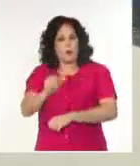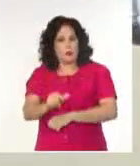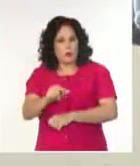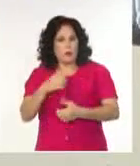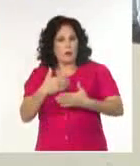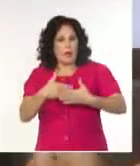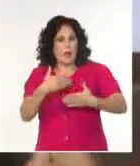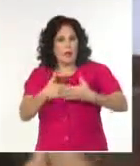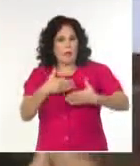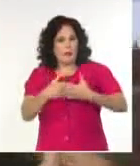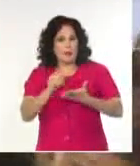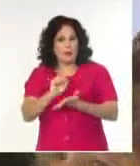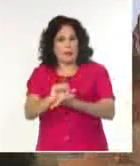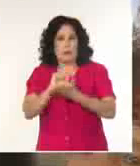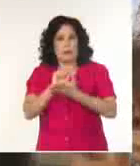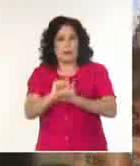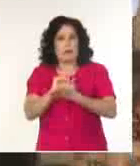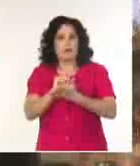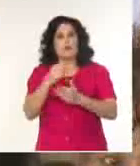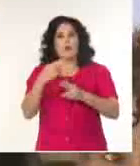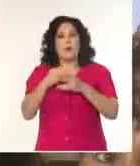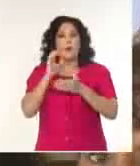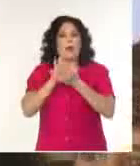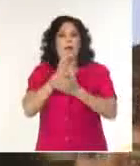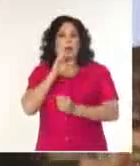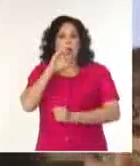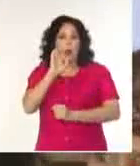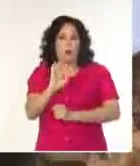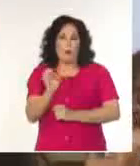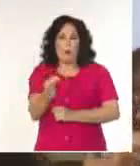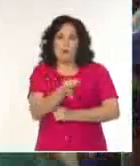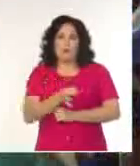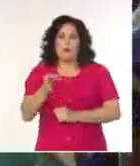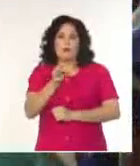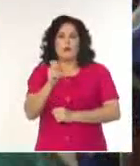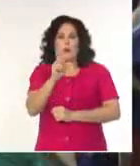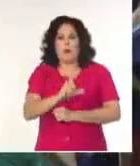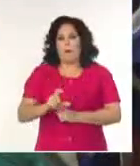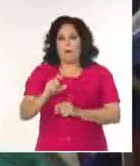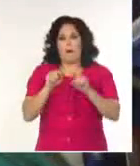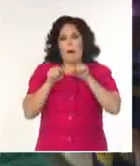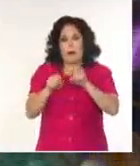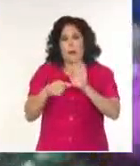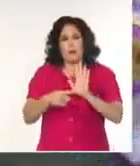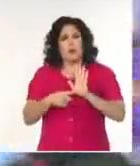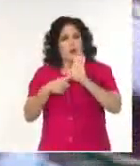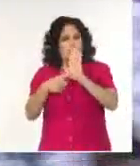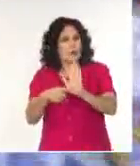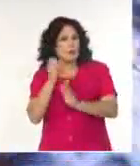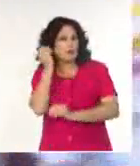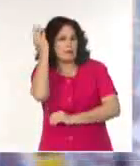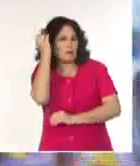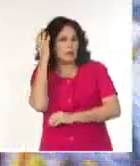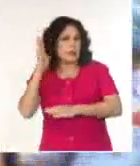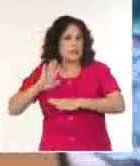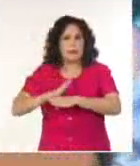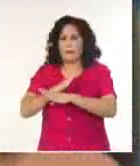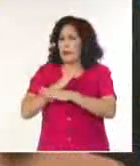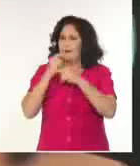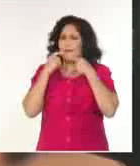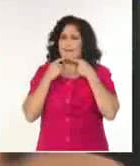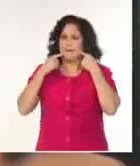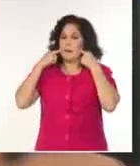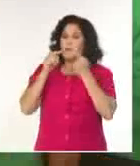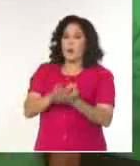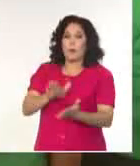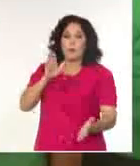de Créditos y Servicios Emilio Capestani del municipio de Cabaiguán. Una demostración de iniciativas, alegría y compromiso